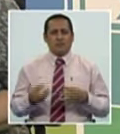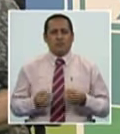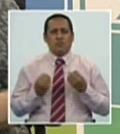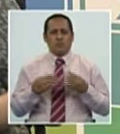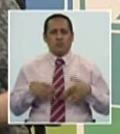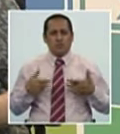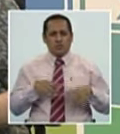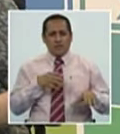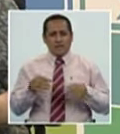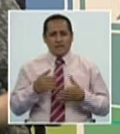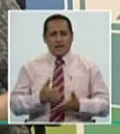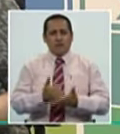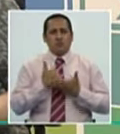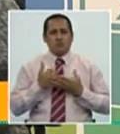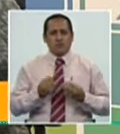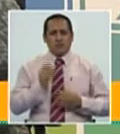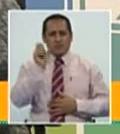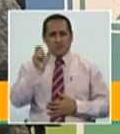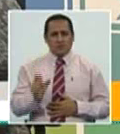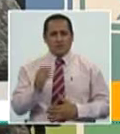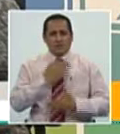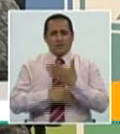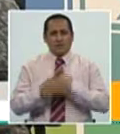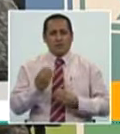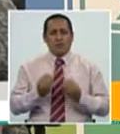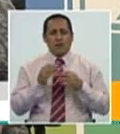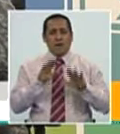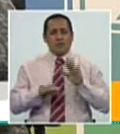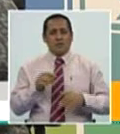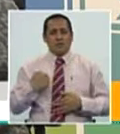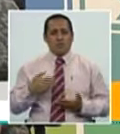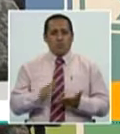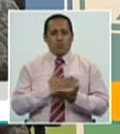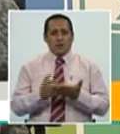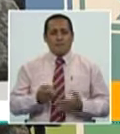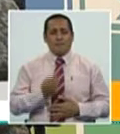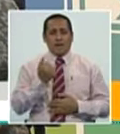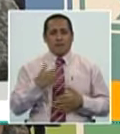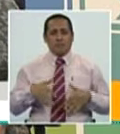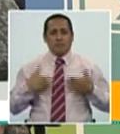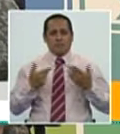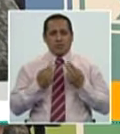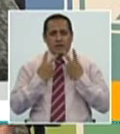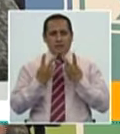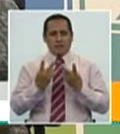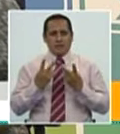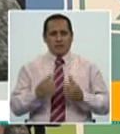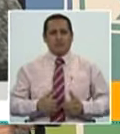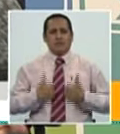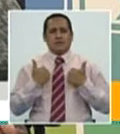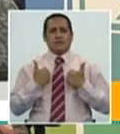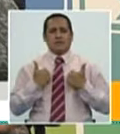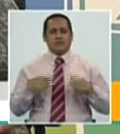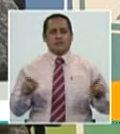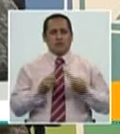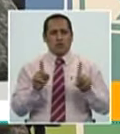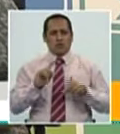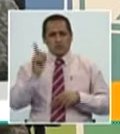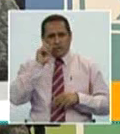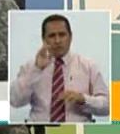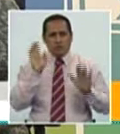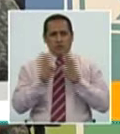de también de beneficio que pueda tener la persona? Porque a veces no tienen el dinero para poder pues prácticamente subsistir